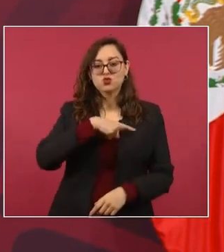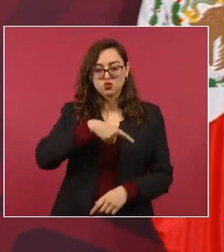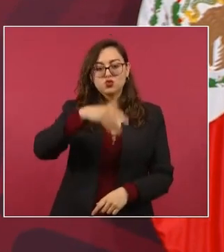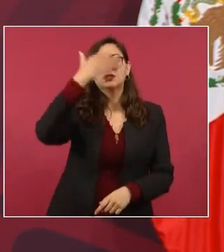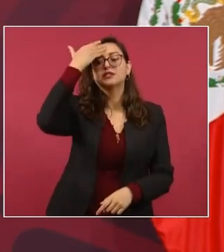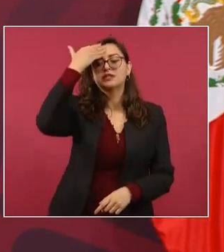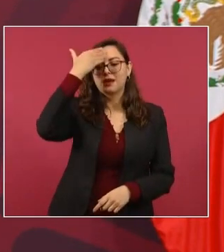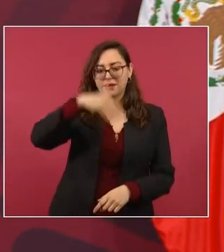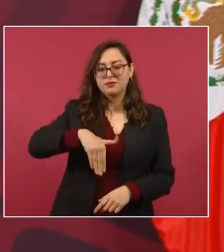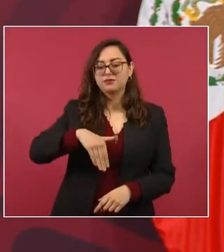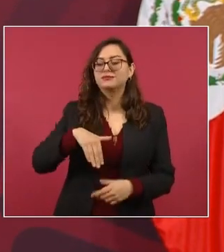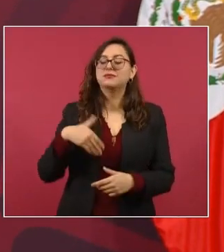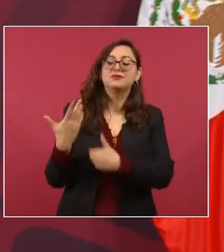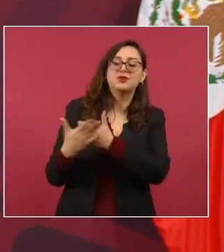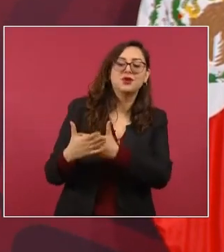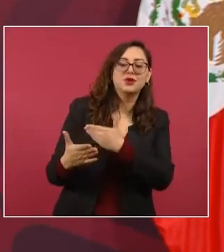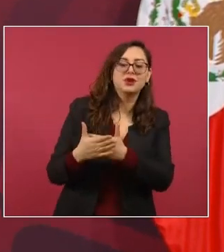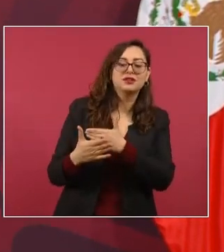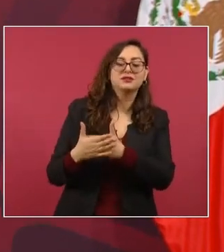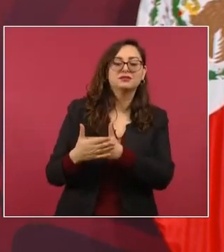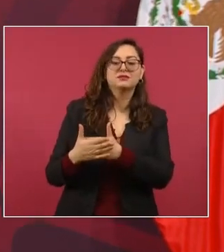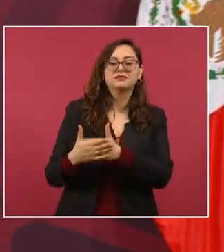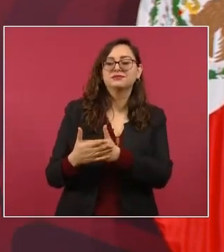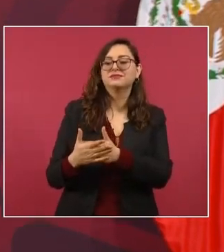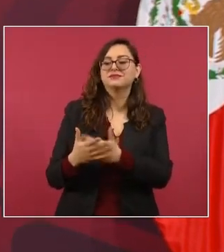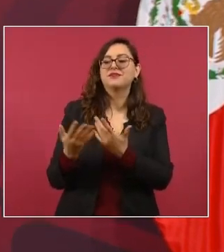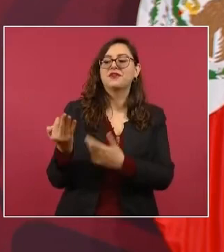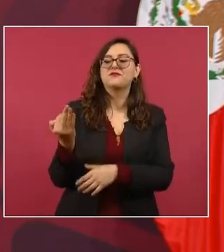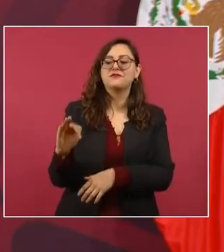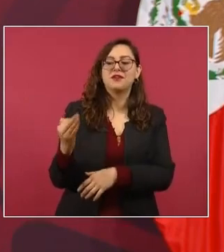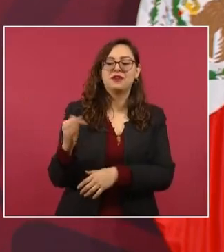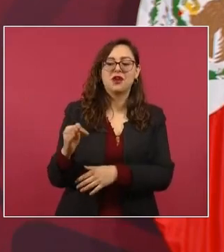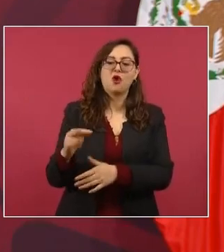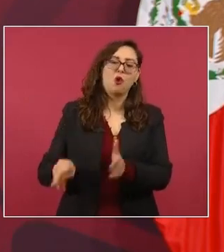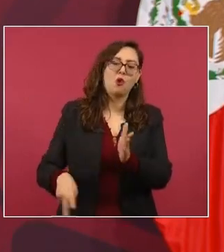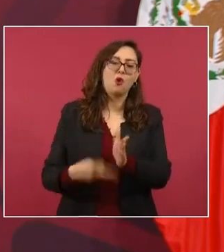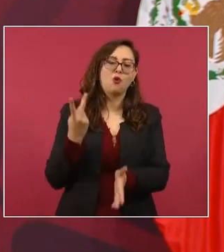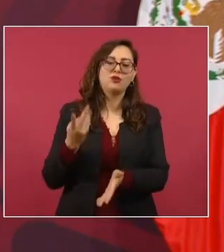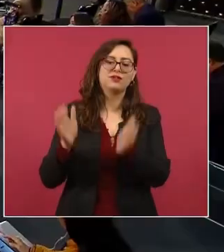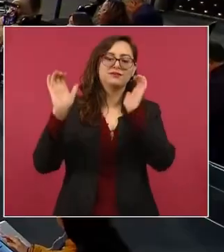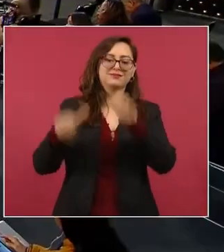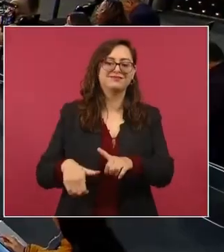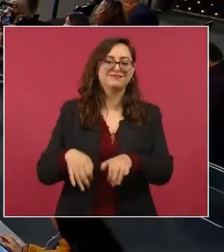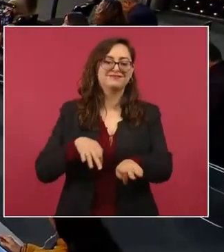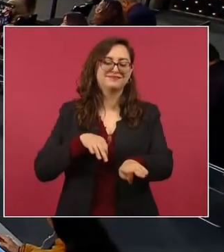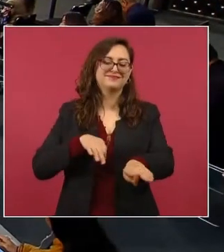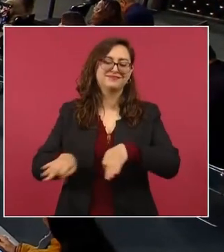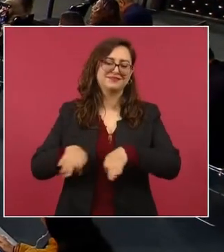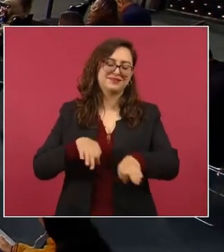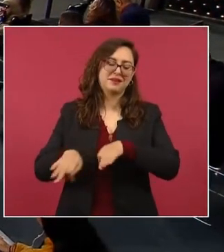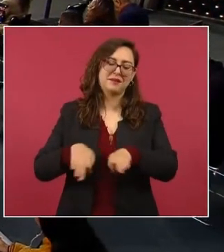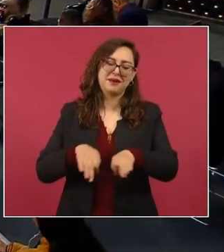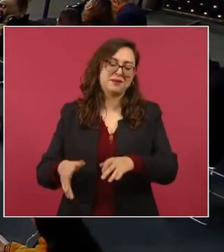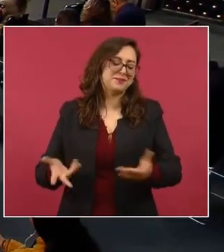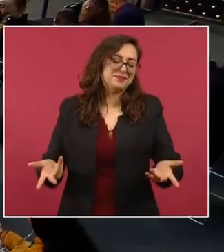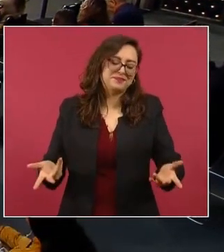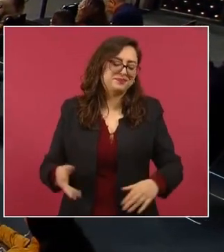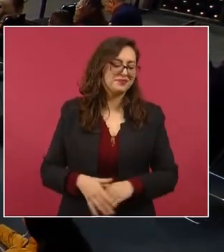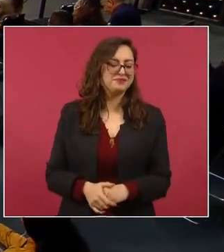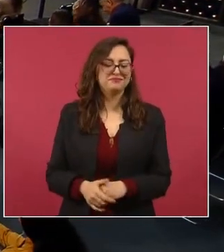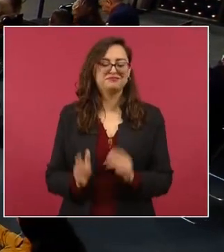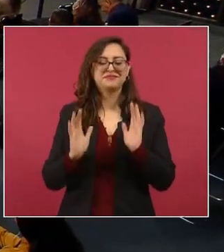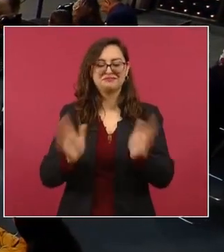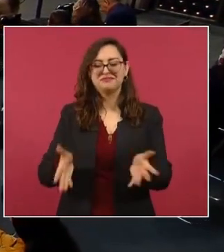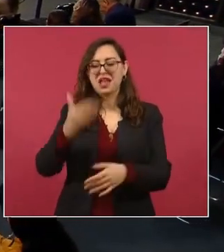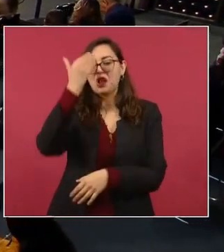sabemos que siguen trabajando pero no han sido inscritos y que